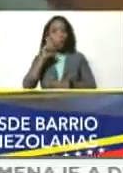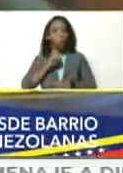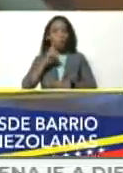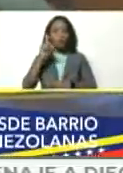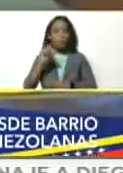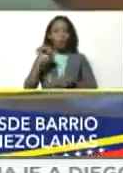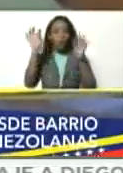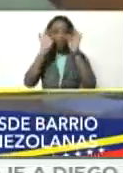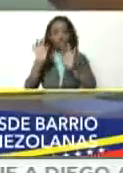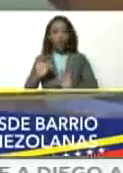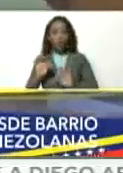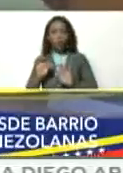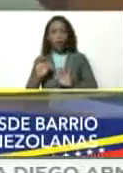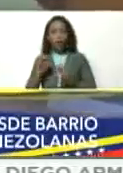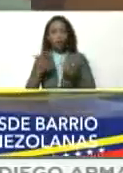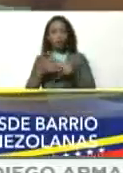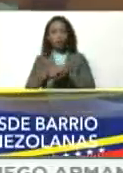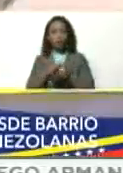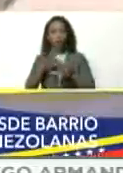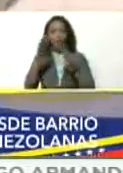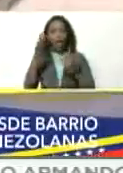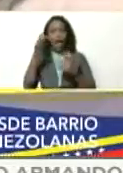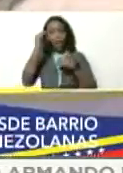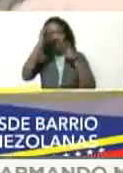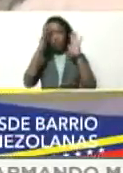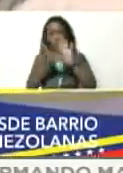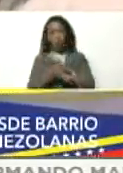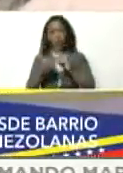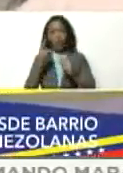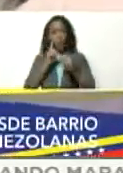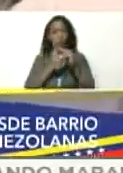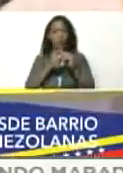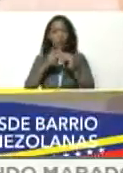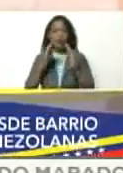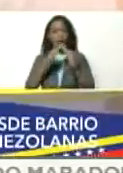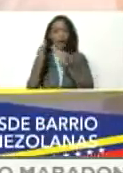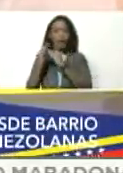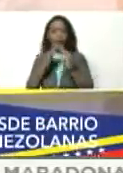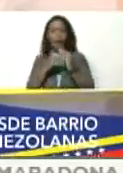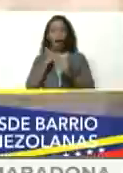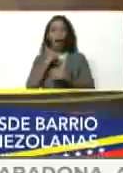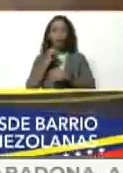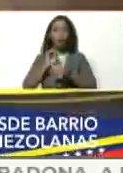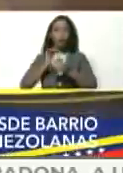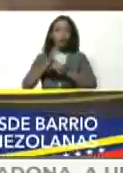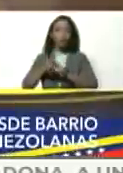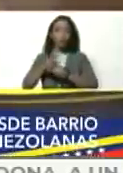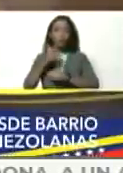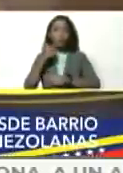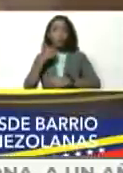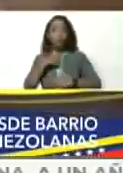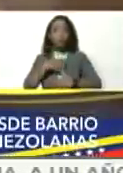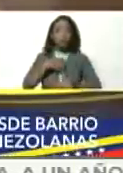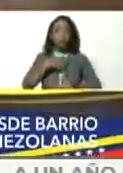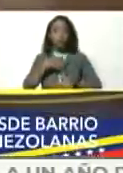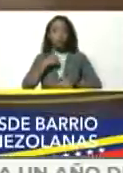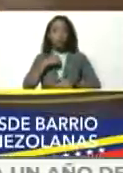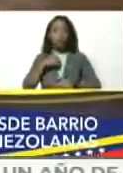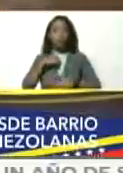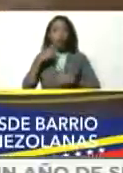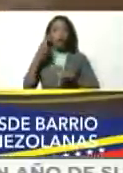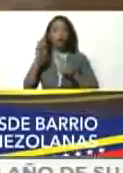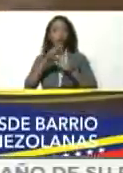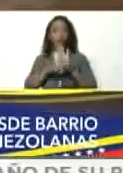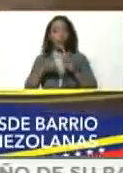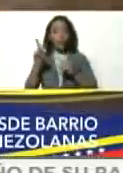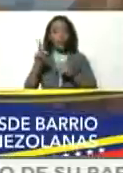de forma integral y, por supuesto, al detectar un caso con sintomatología COVID, nosotros estamos haciendo lo epidemiológicamente